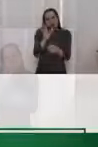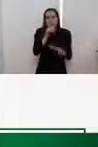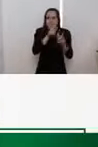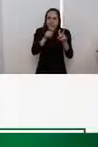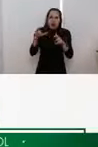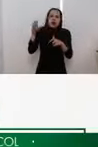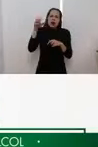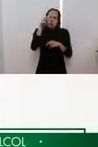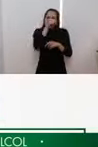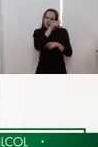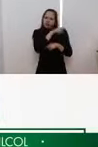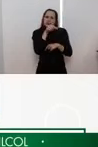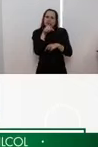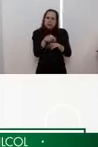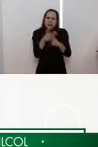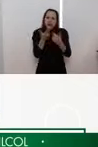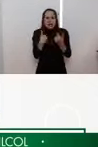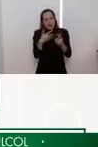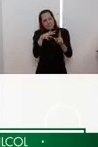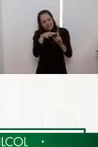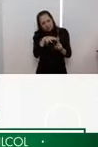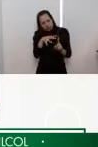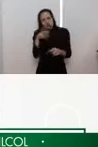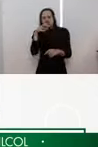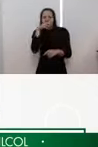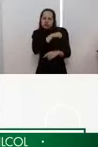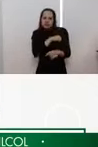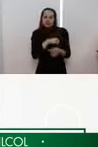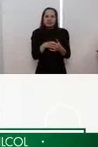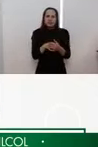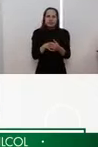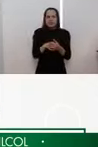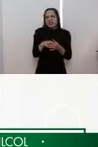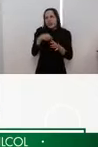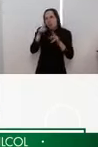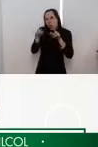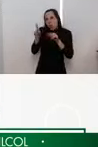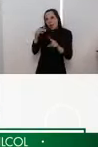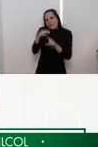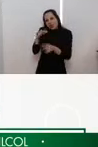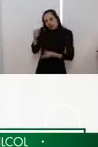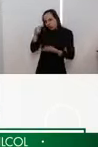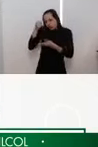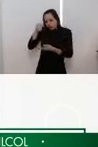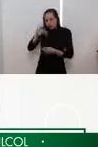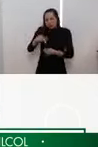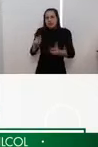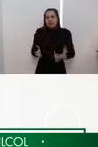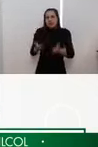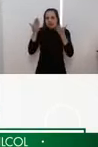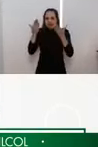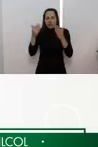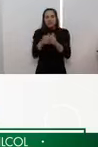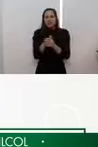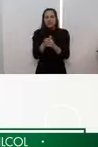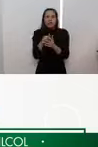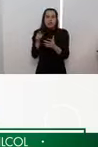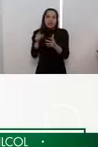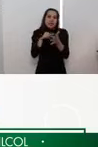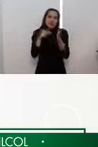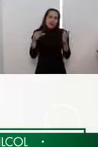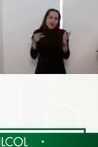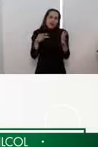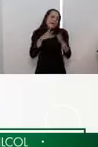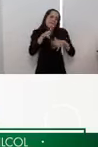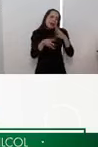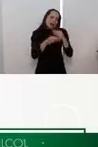han podido encontrar unas inversiones perceptibles unas inversiones que mejoran nuestra infraestructura nuestra tecnología y